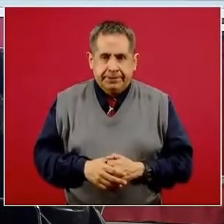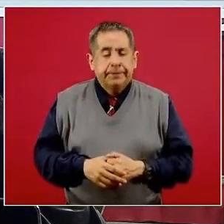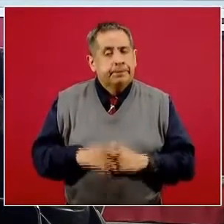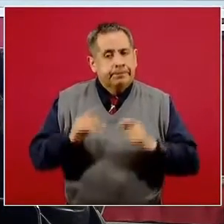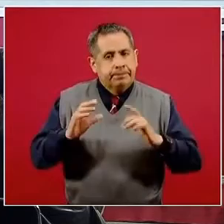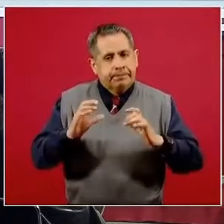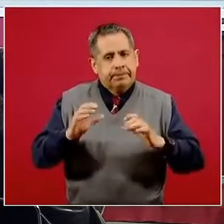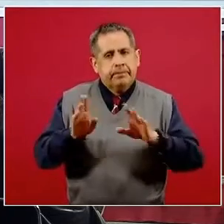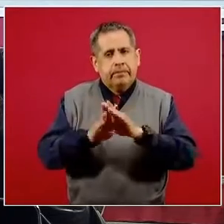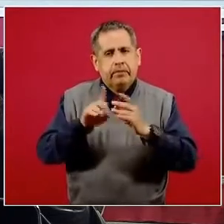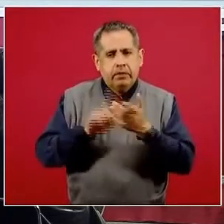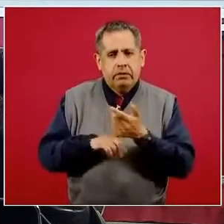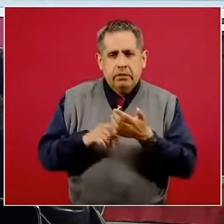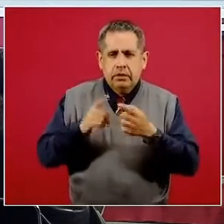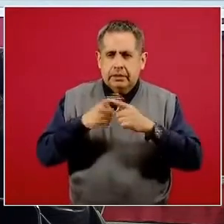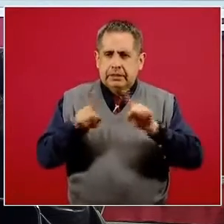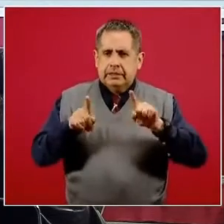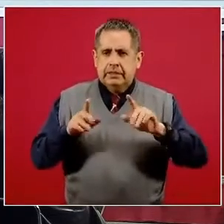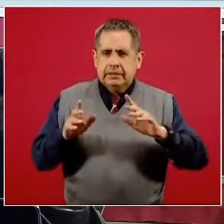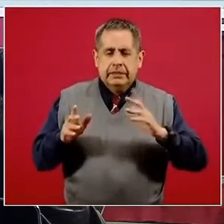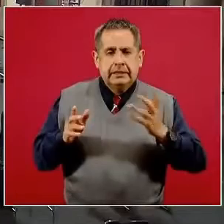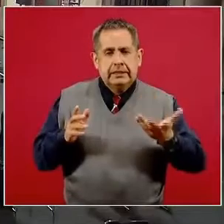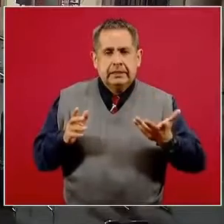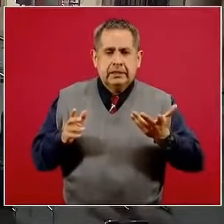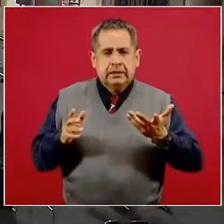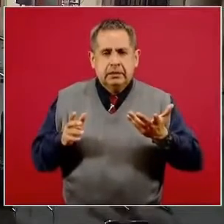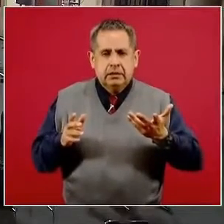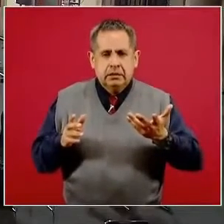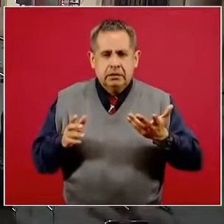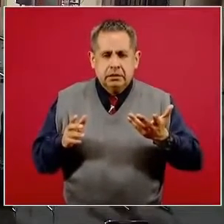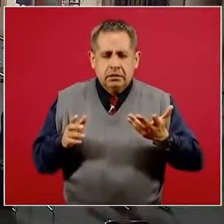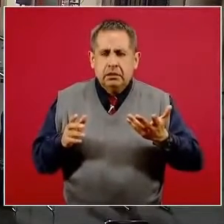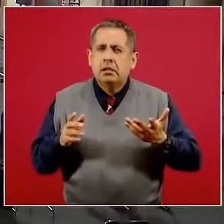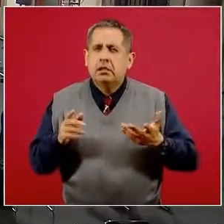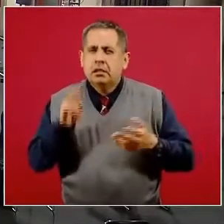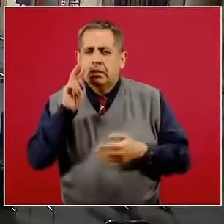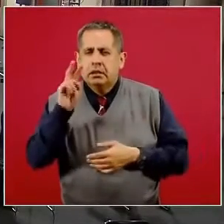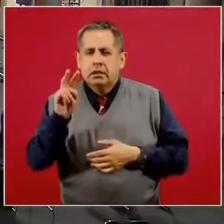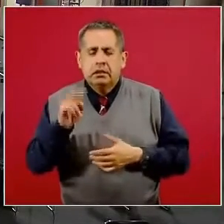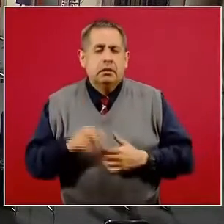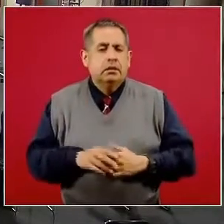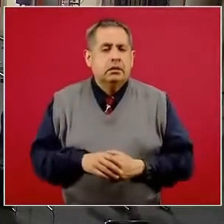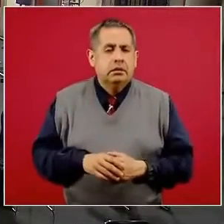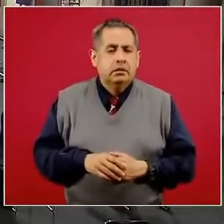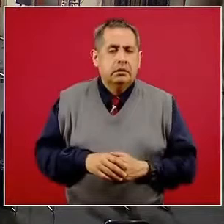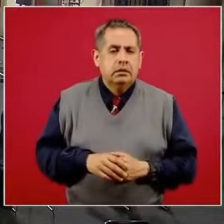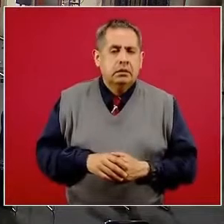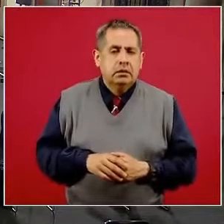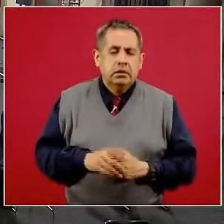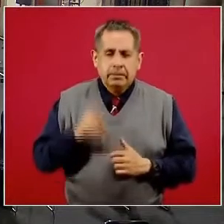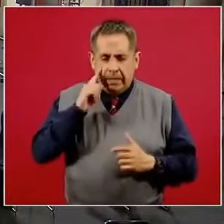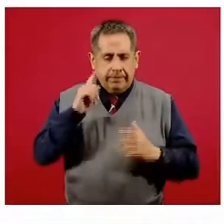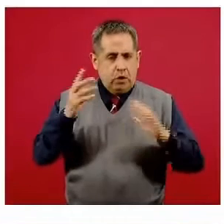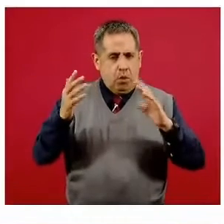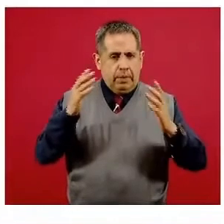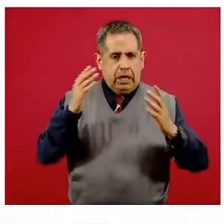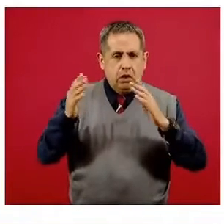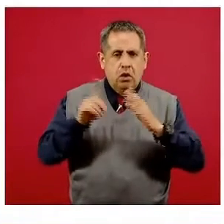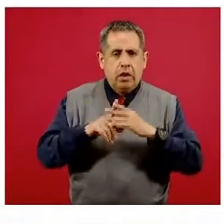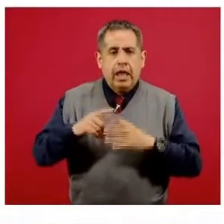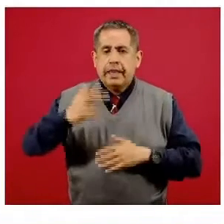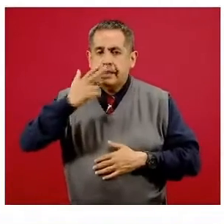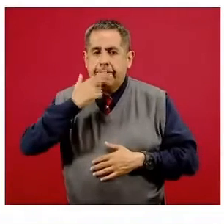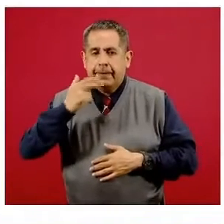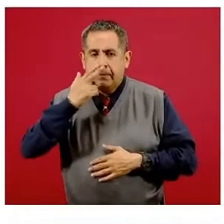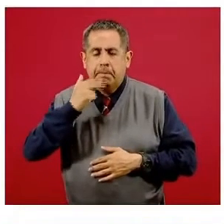apreciar la diferencia, ahí se movió esa O, pero es un comparativo de